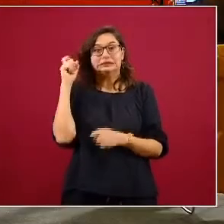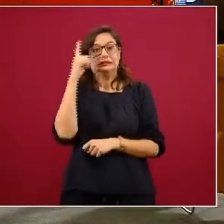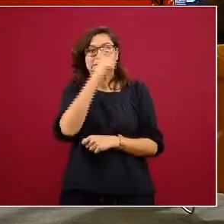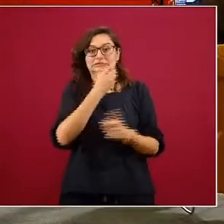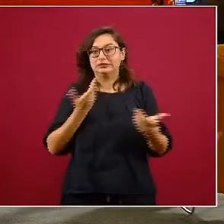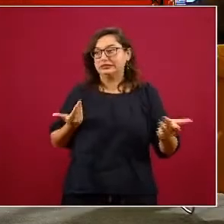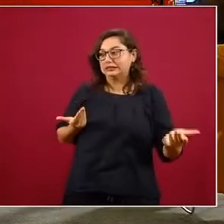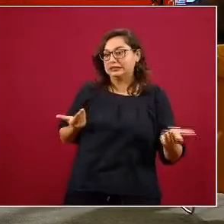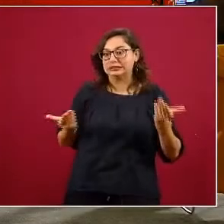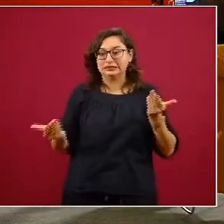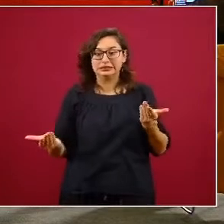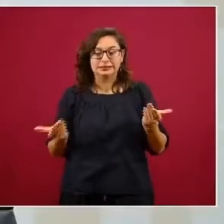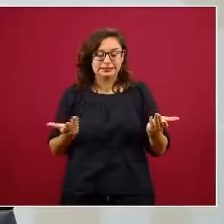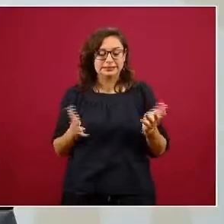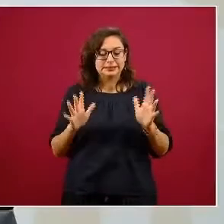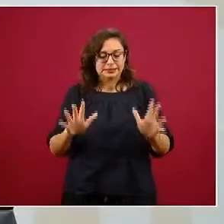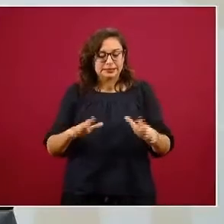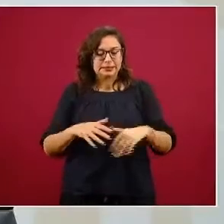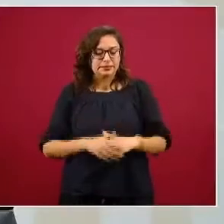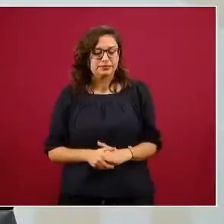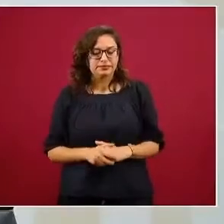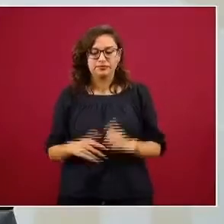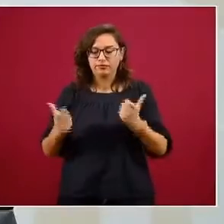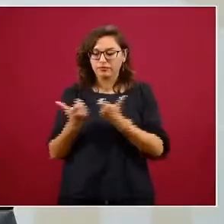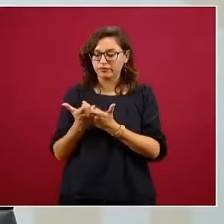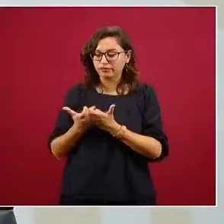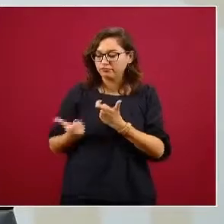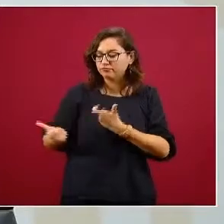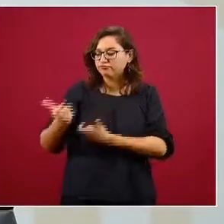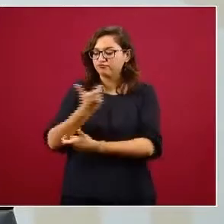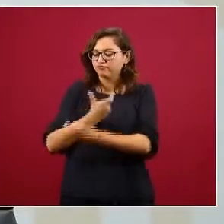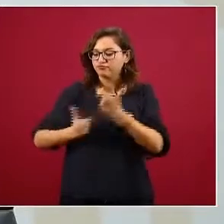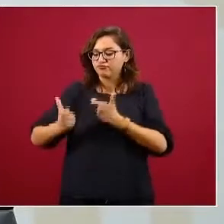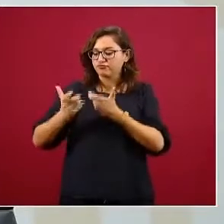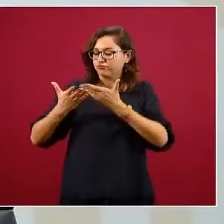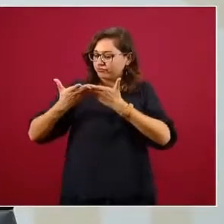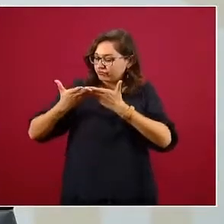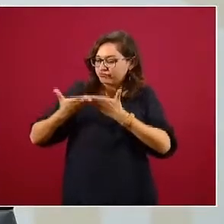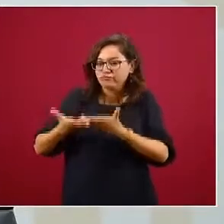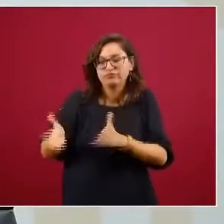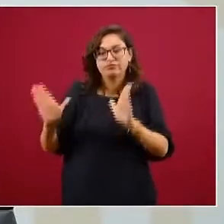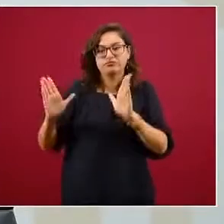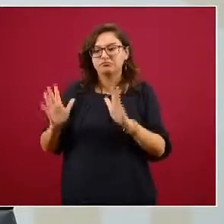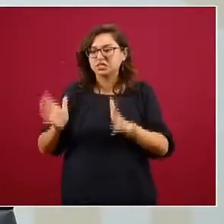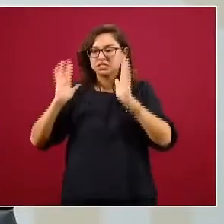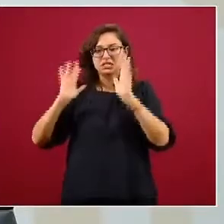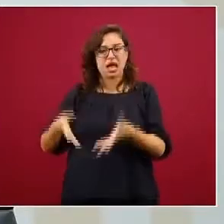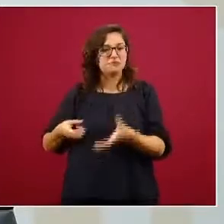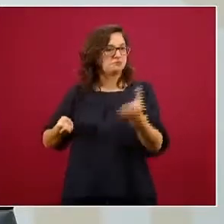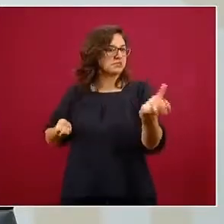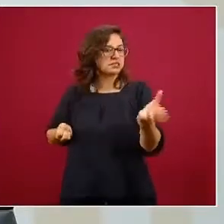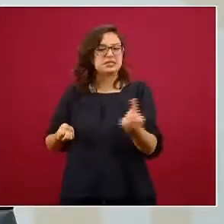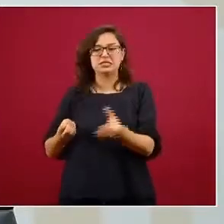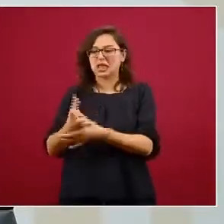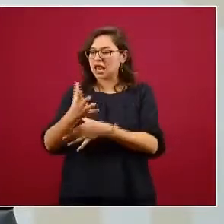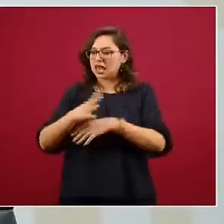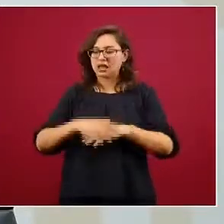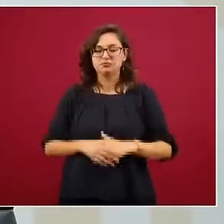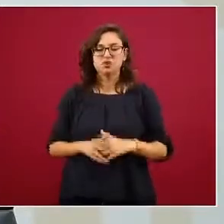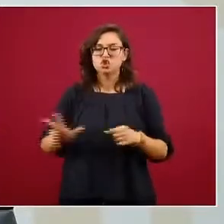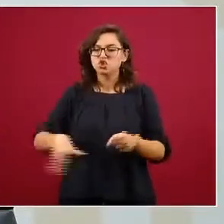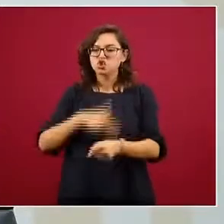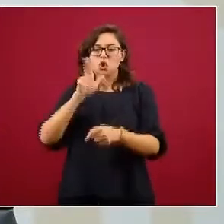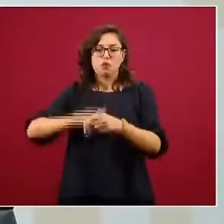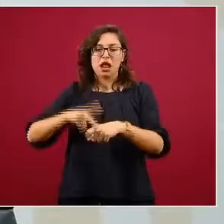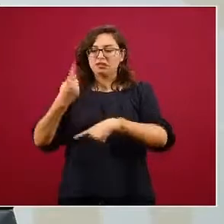Si abrimos la economía, es decir, si desconfinamos, si decimos salga de casa, vaya y tiene